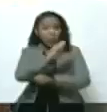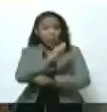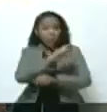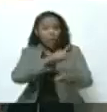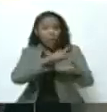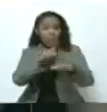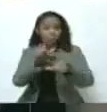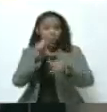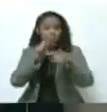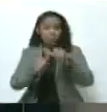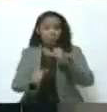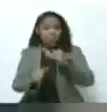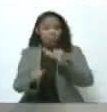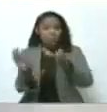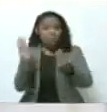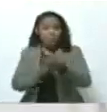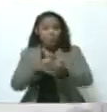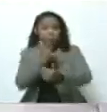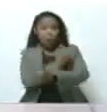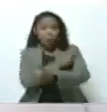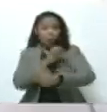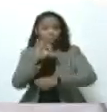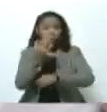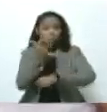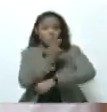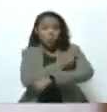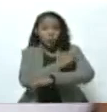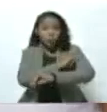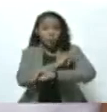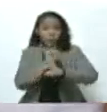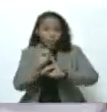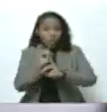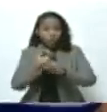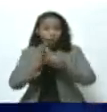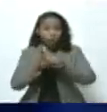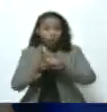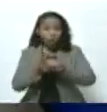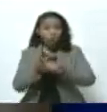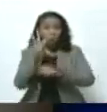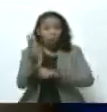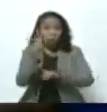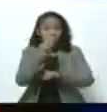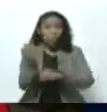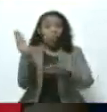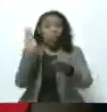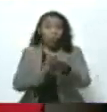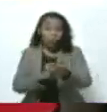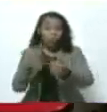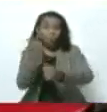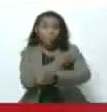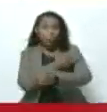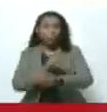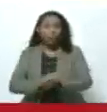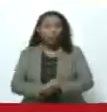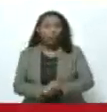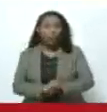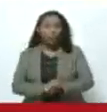su última postura de dosis contra el COVID-19, vaya a ponerse el refuerzo. Aquí